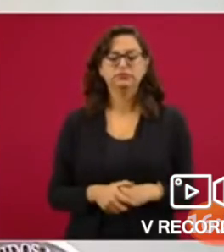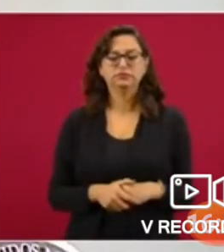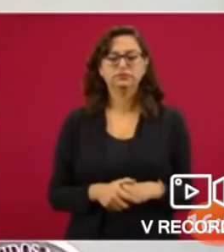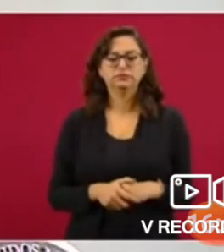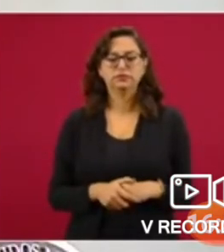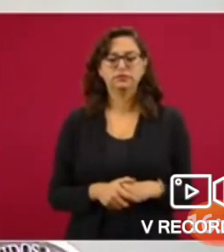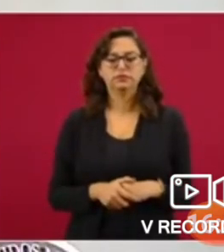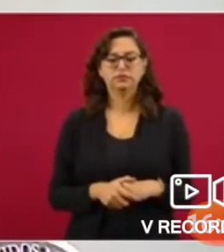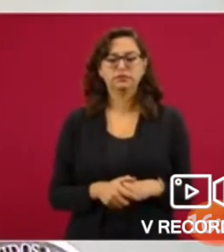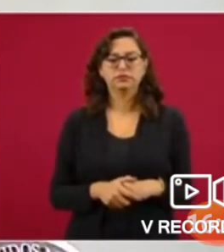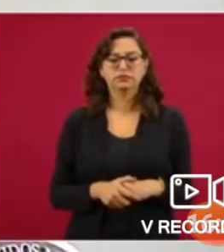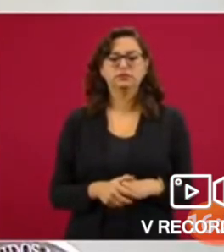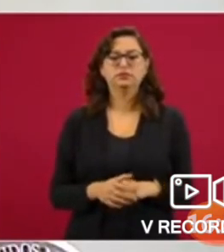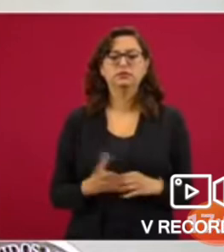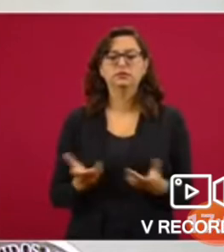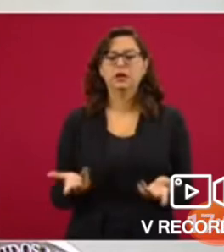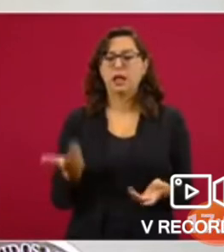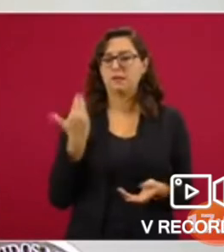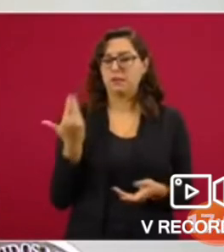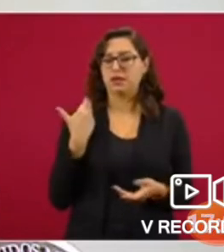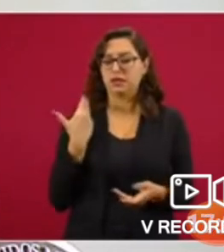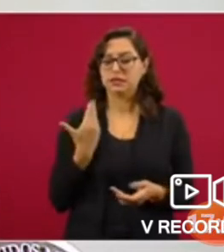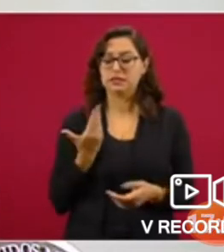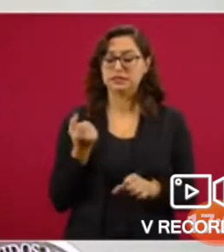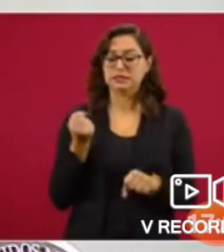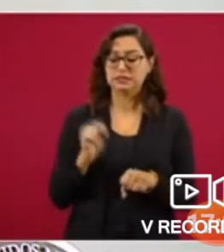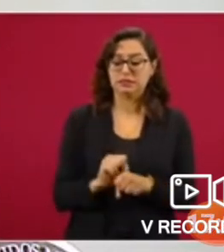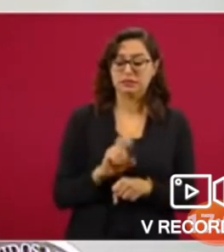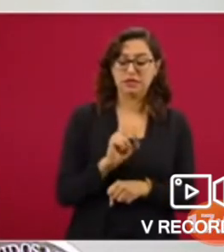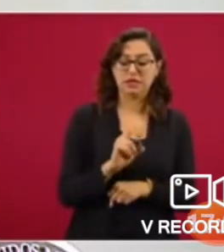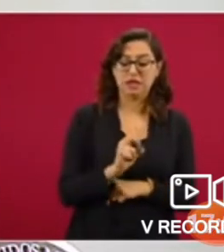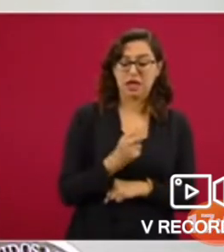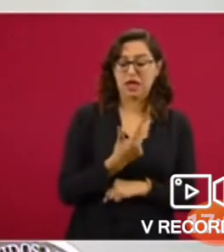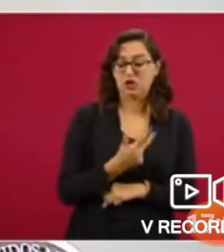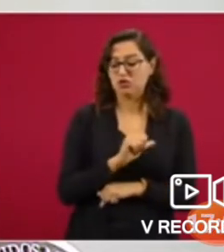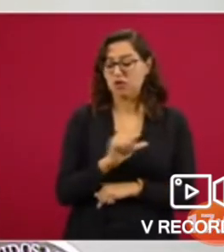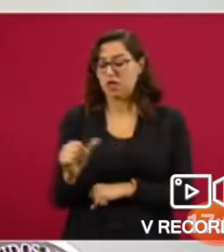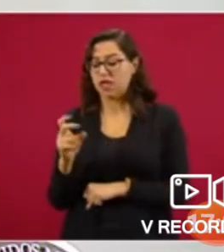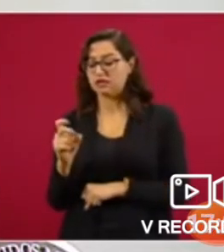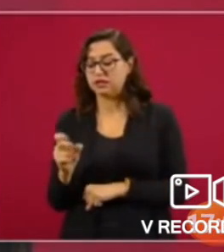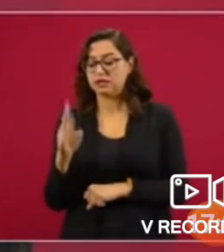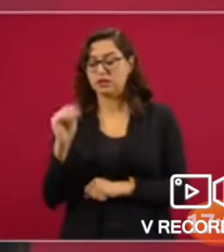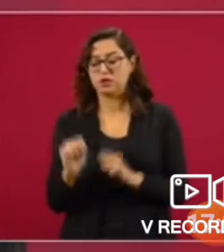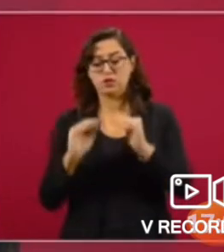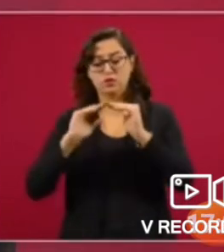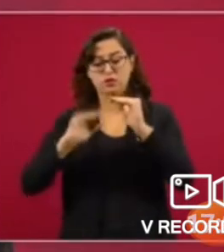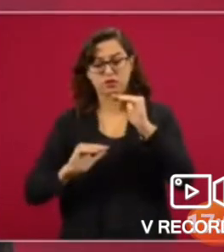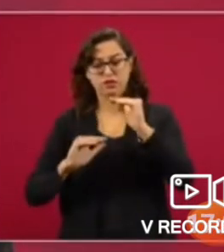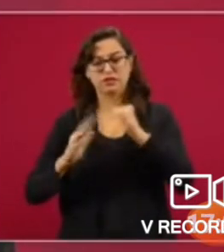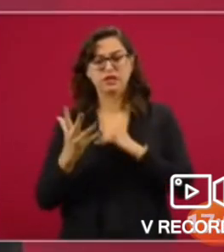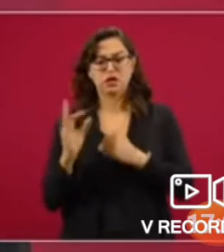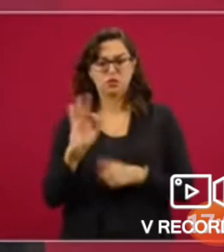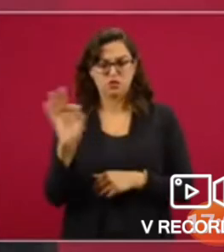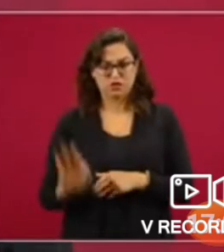reportado, anunciado aquí, que es entre la semana 38 y la 39, tenemos una reducción de